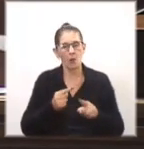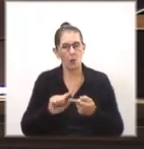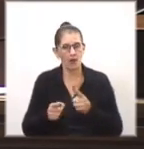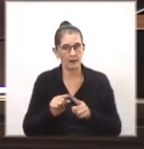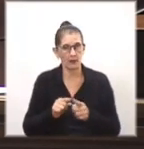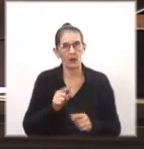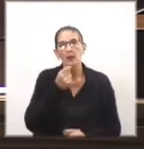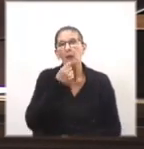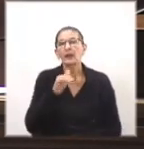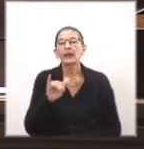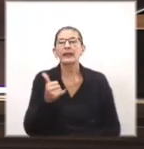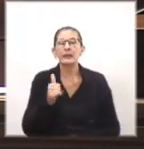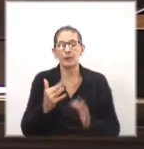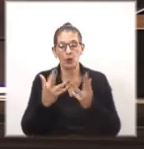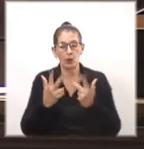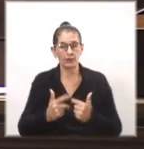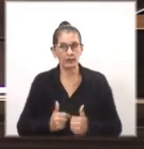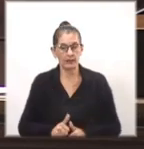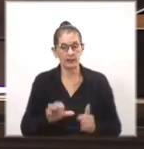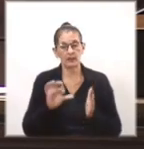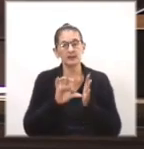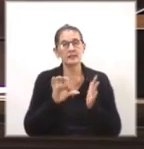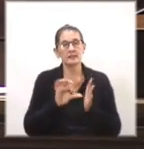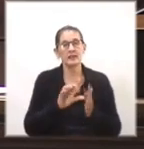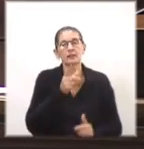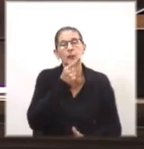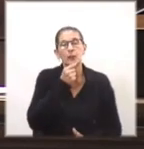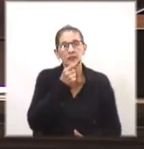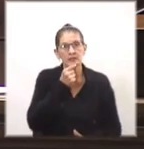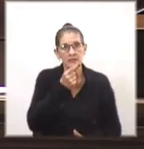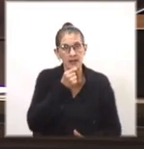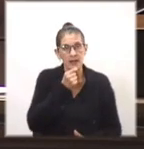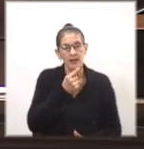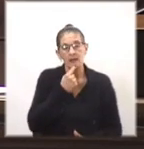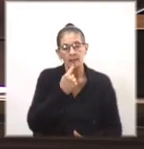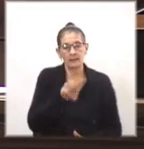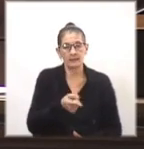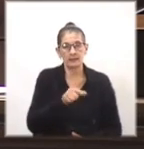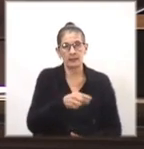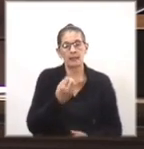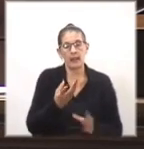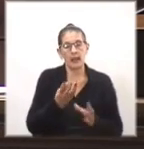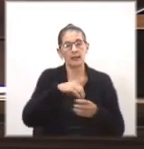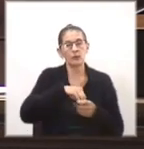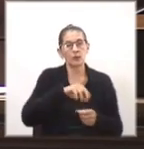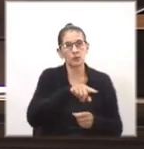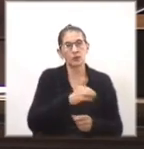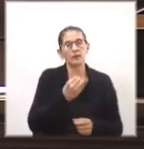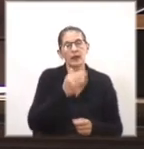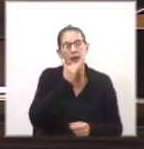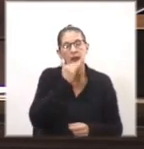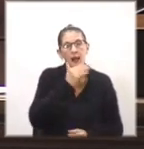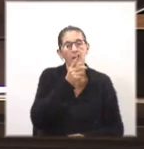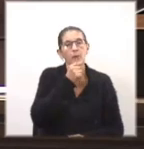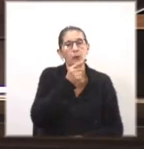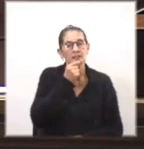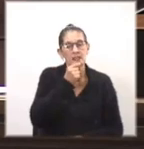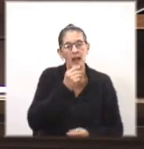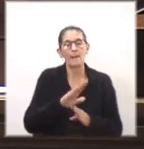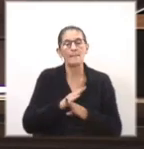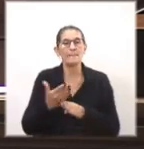de ejemplo, la coordinadora de sindicatos policiales entiende que la inclusión de la caja policial al sistema